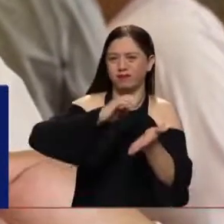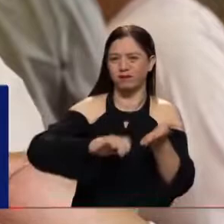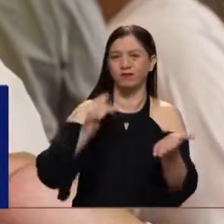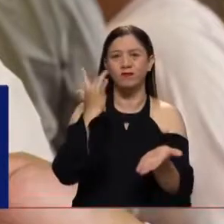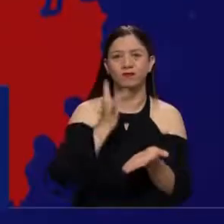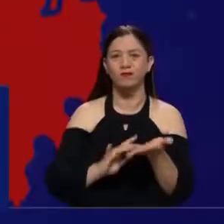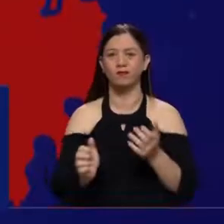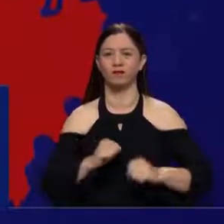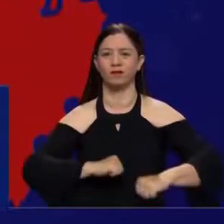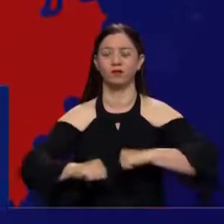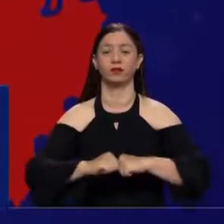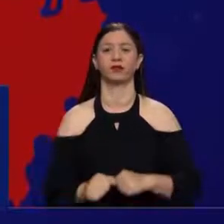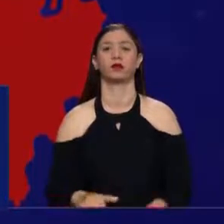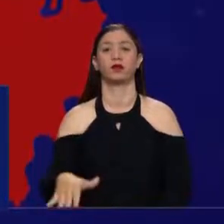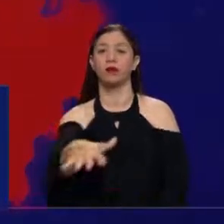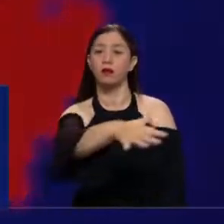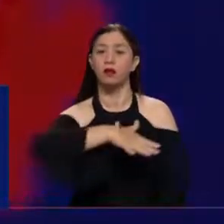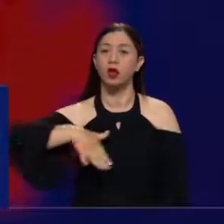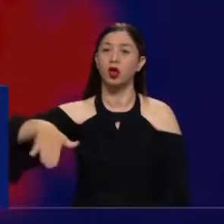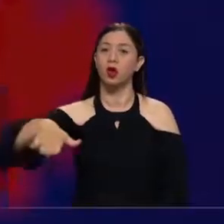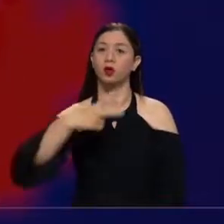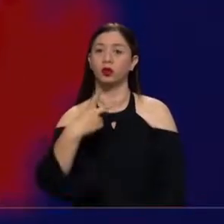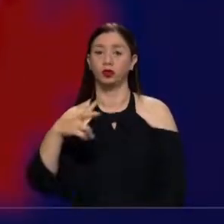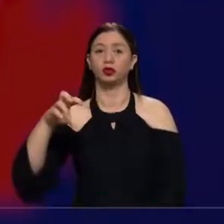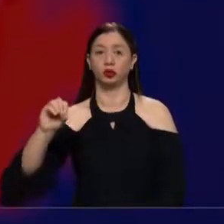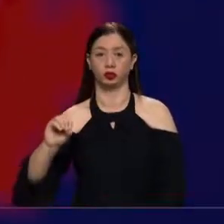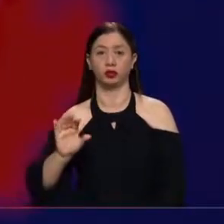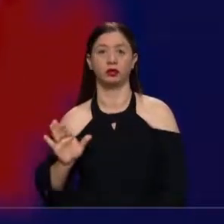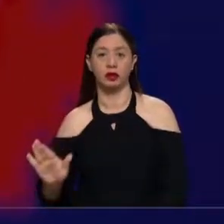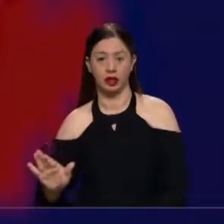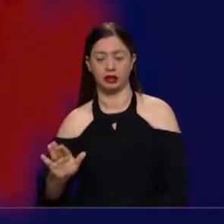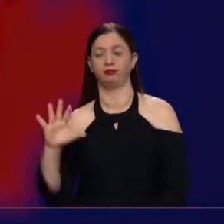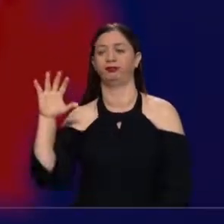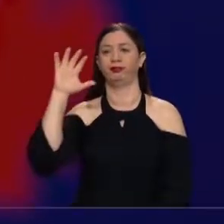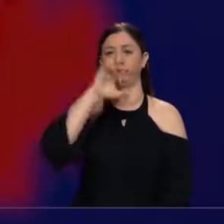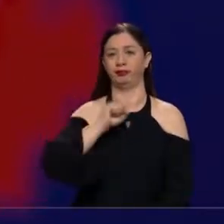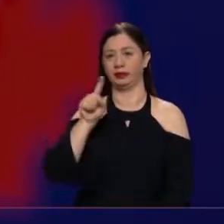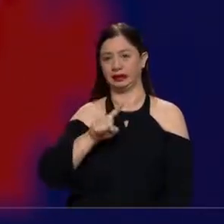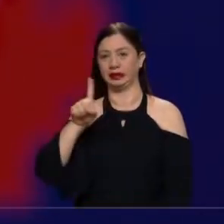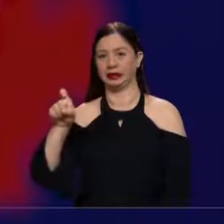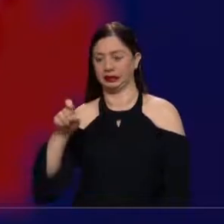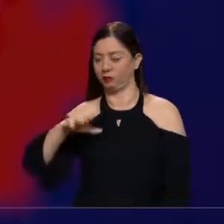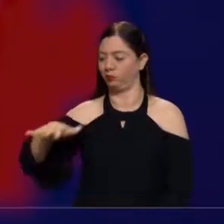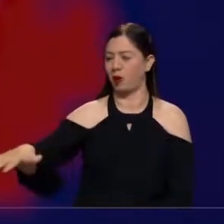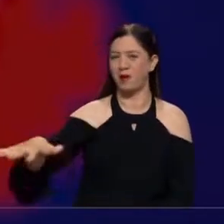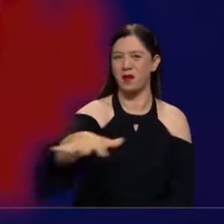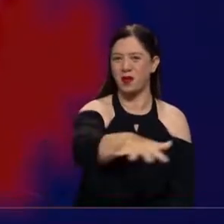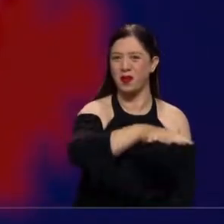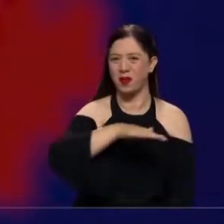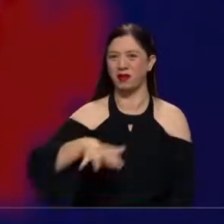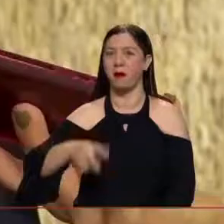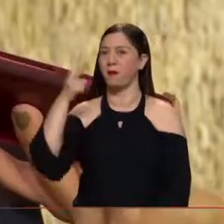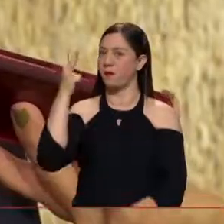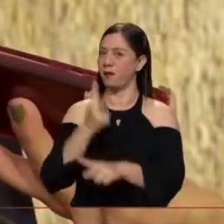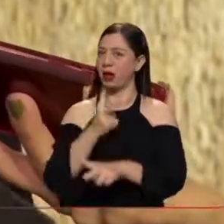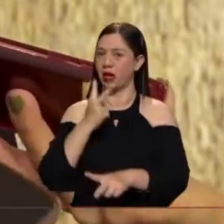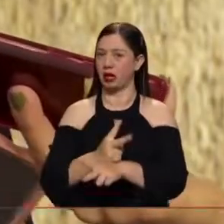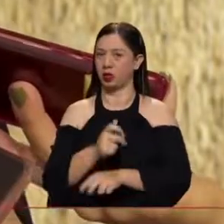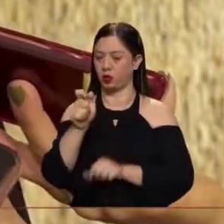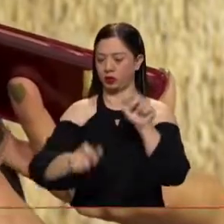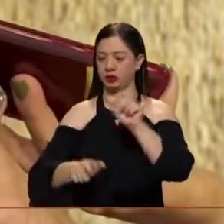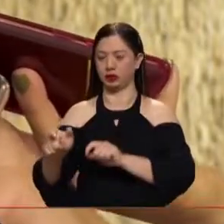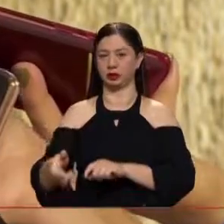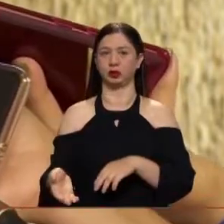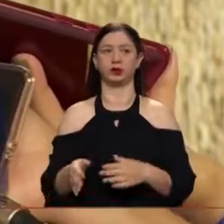de la ciudad. En la Comuna 20, la Secretaría de Gestión del Riesgo identificó 16 sitios de inminente peligro para la vida. Bueno,